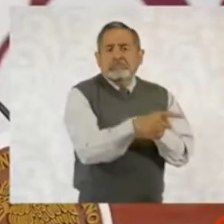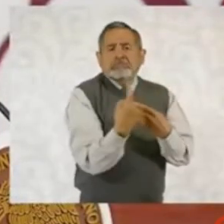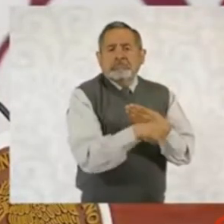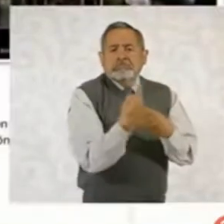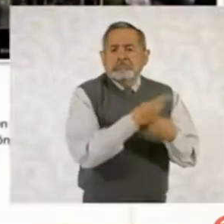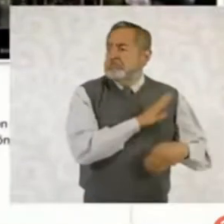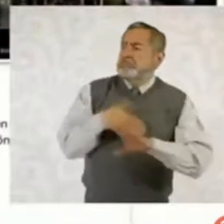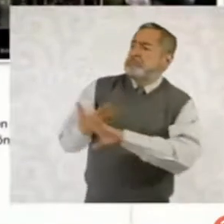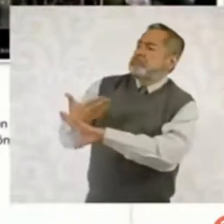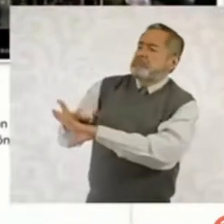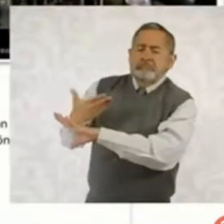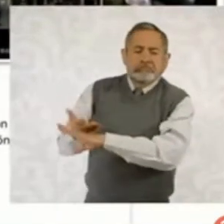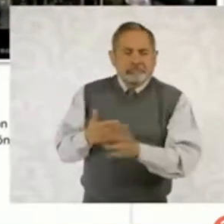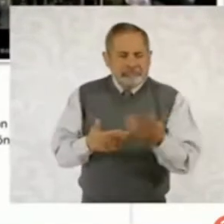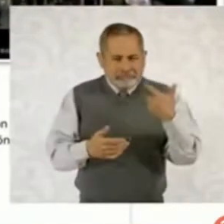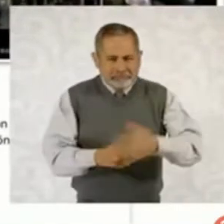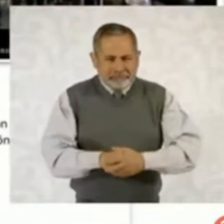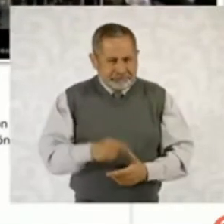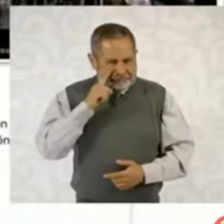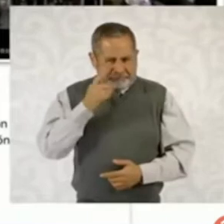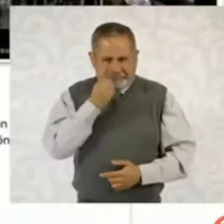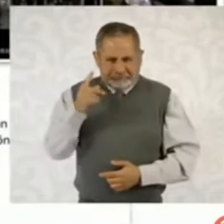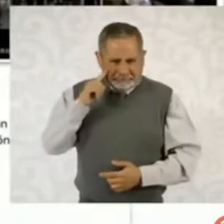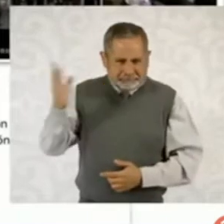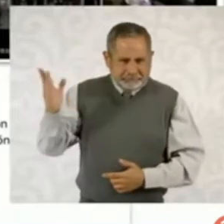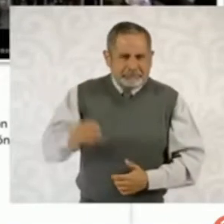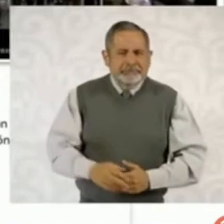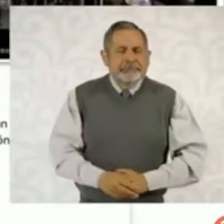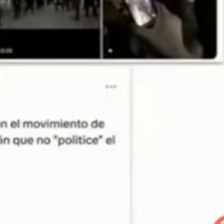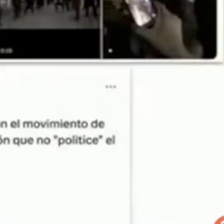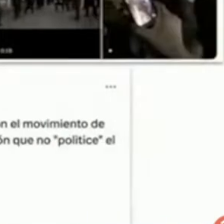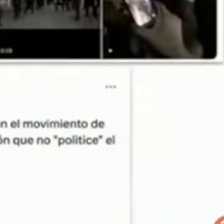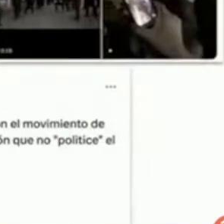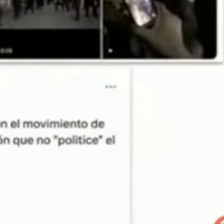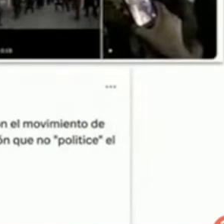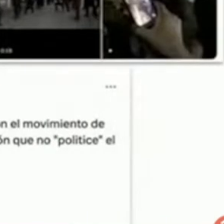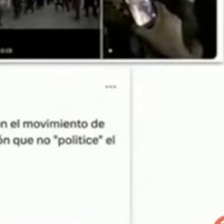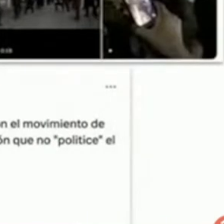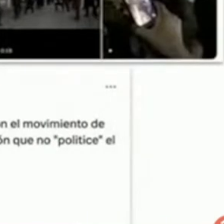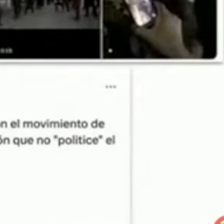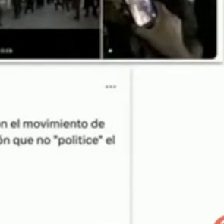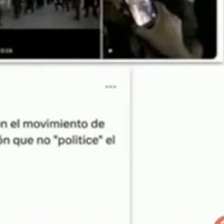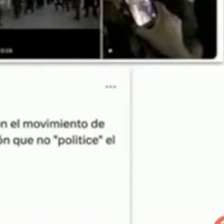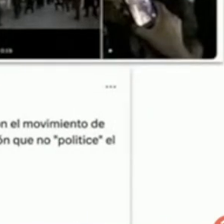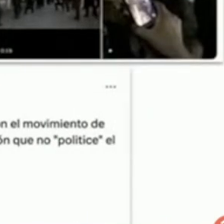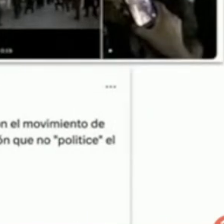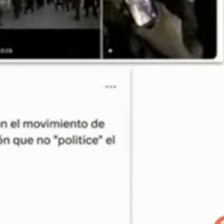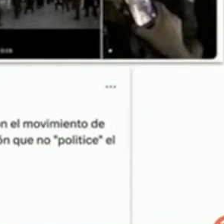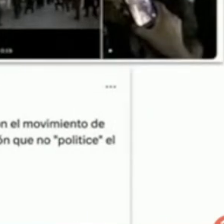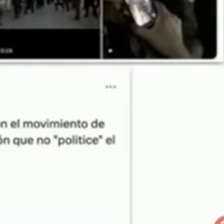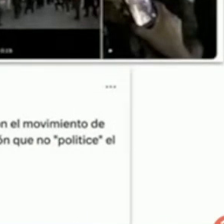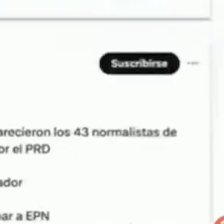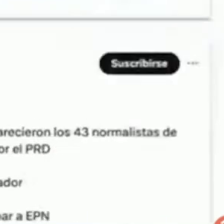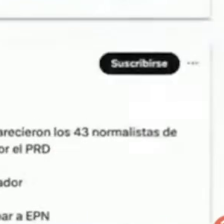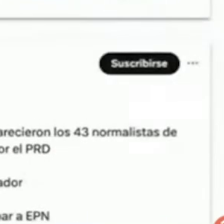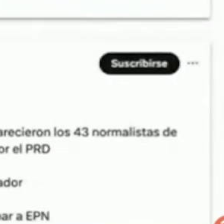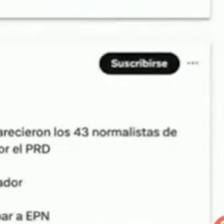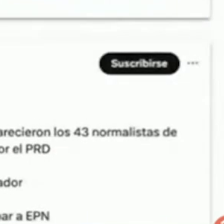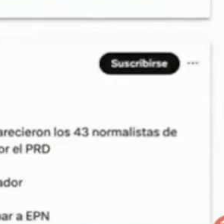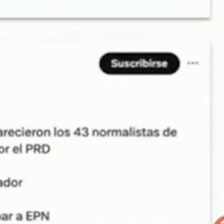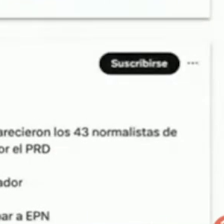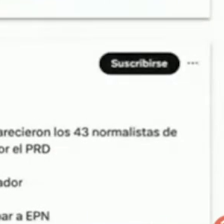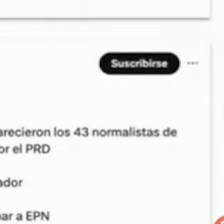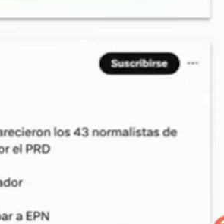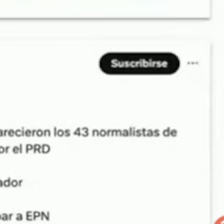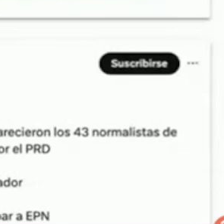más evidentes. Resulta interesante mencionar que si bien estas cuentas son de personajes conocidos,